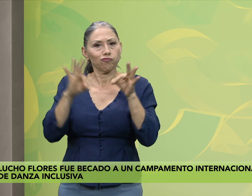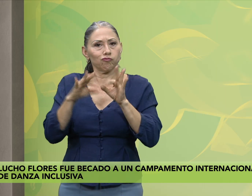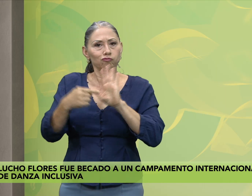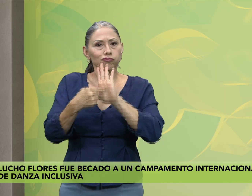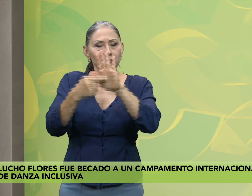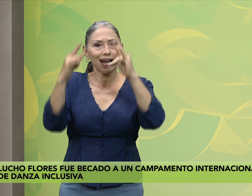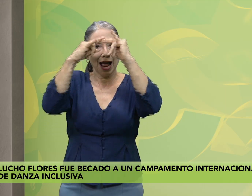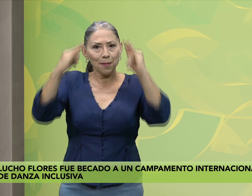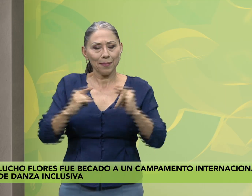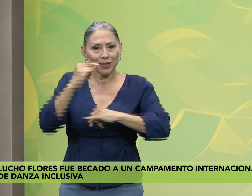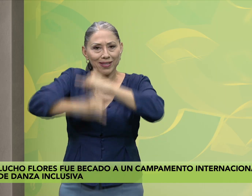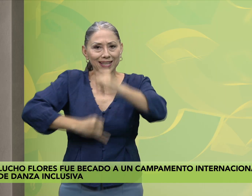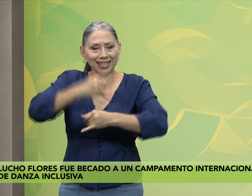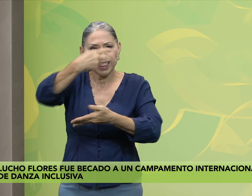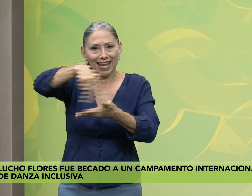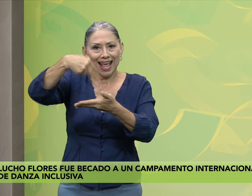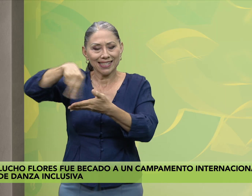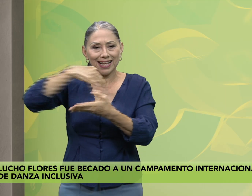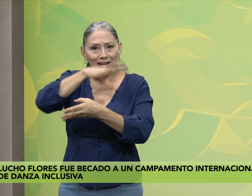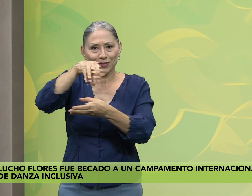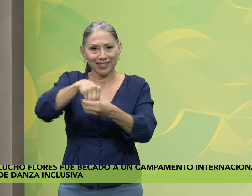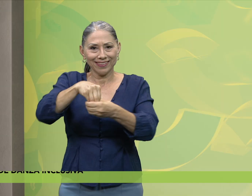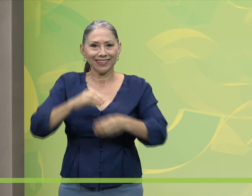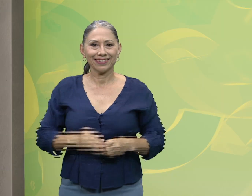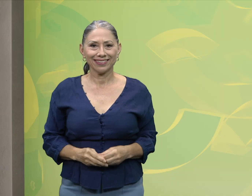campamento internacional de danza inclusiva.